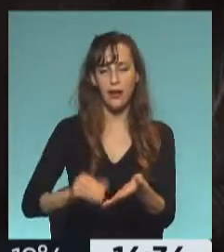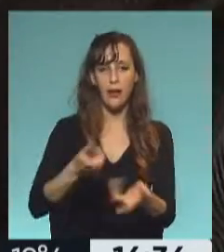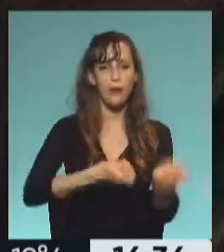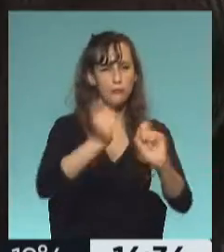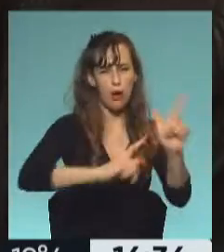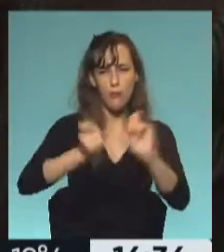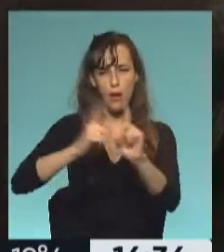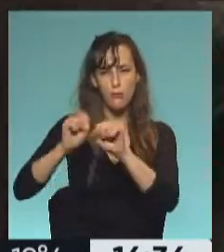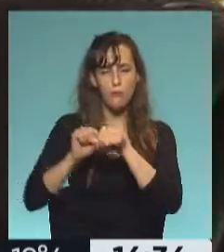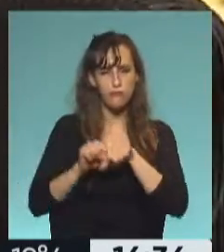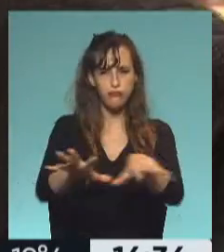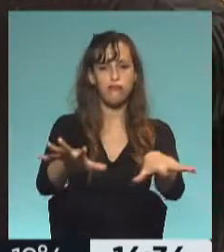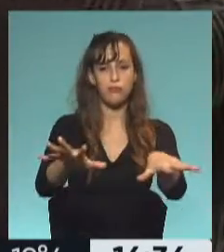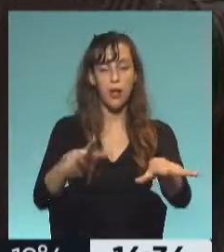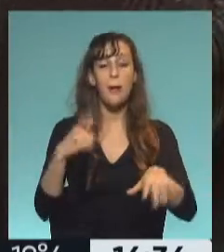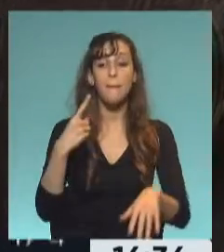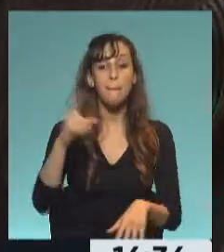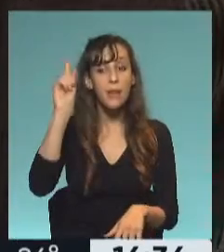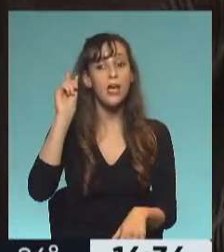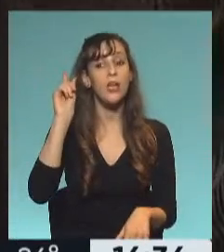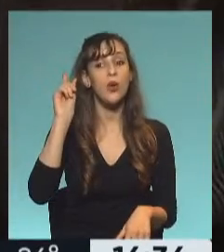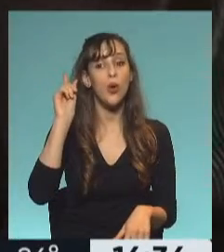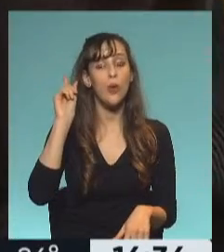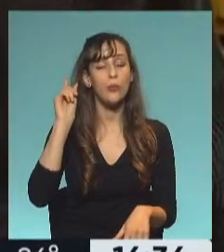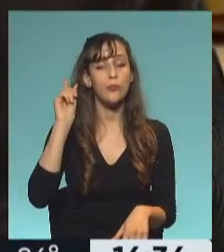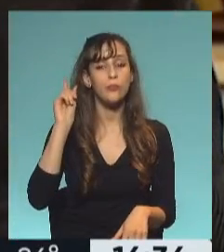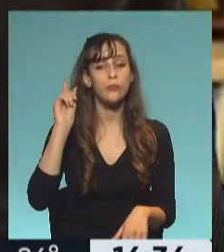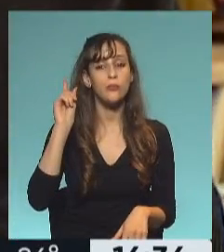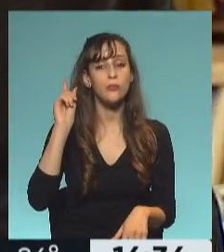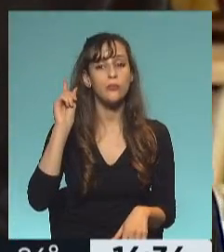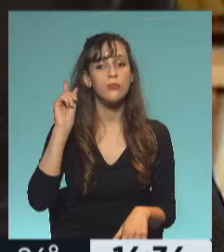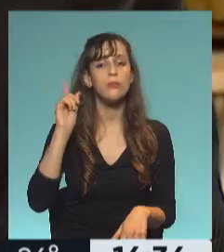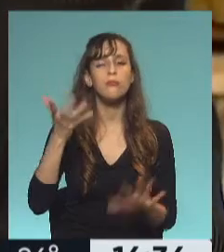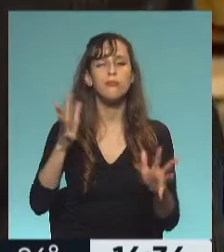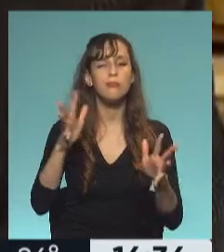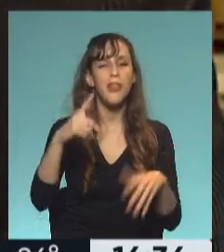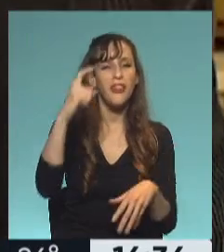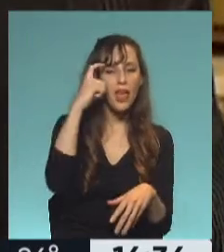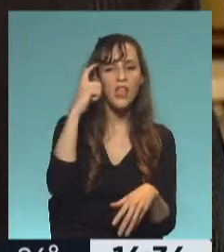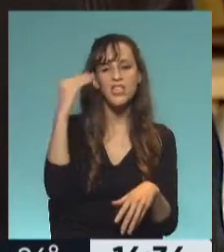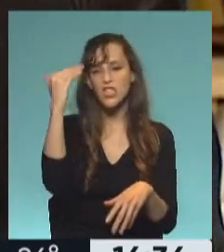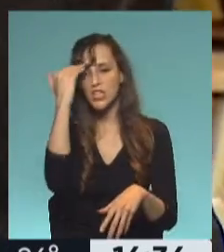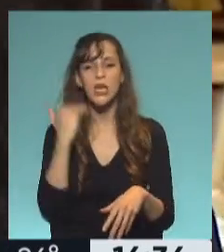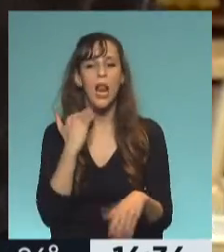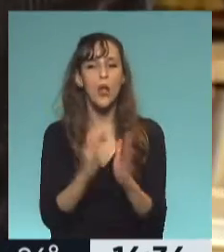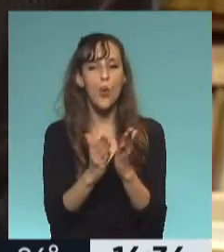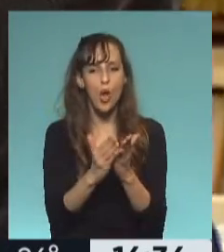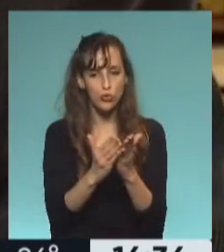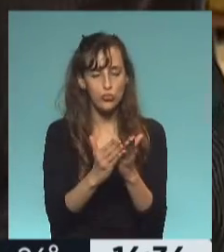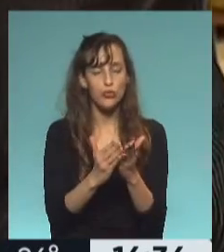Pero, se hace un pequeño tiraje que oscilan entre 10 y 15 ejemplares, no se sabe exactamente